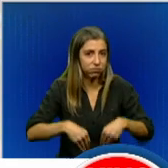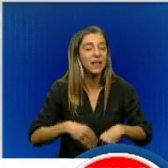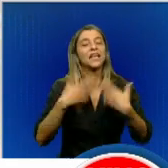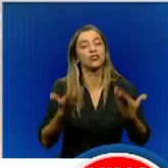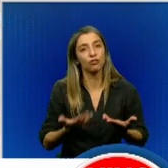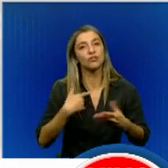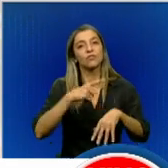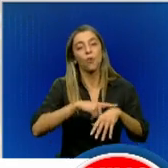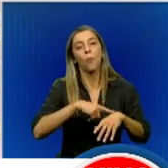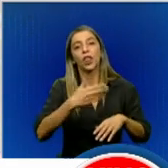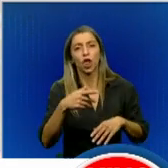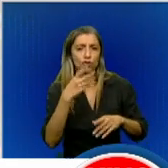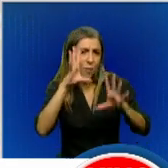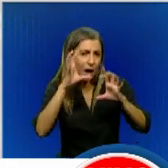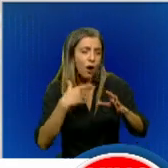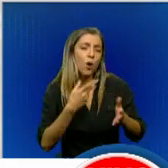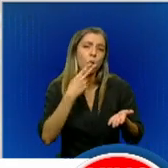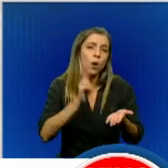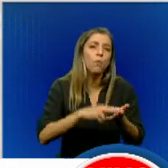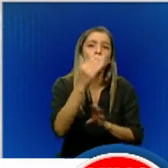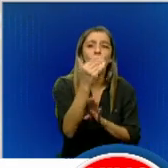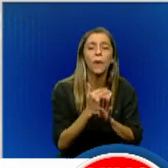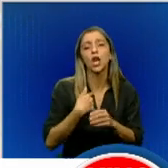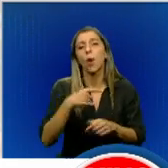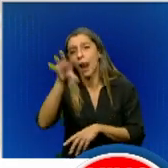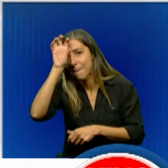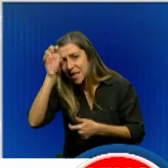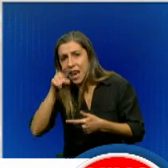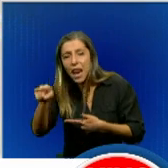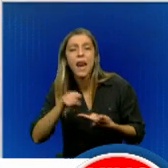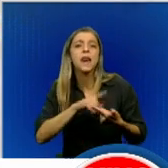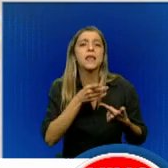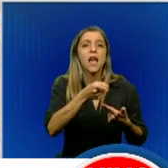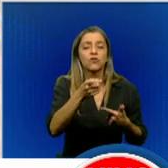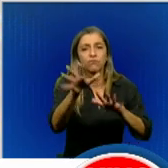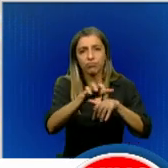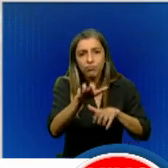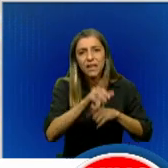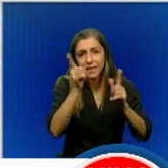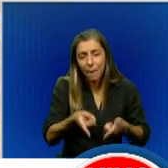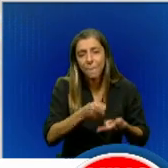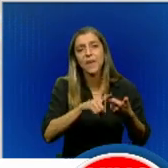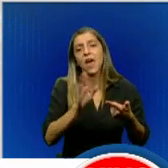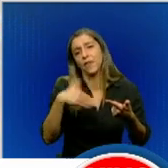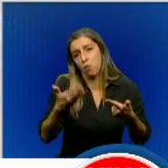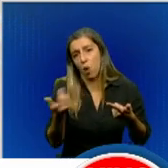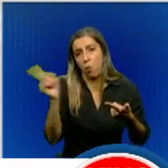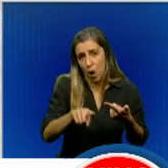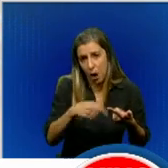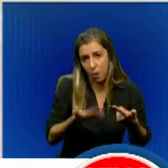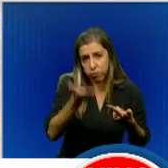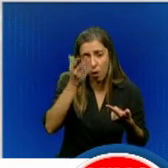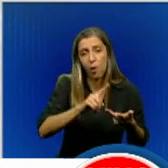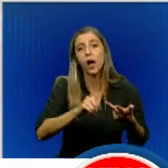tomaron medidas de baja de impuestos así recuerdo la quita de retenciones a las mineras la quita de retenciones al agro que luego tuvieron que ser implantadas la baja progresiva